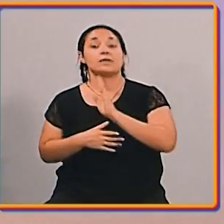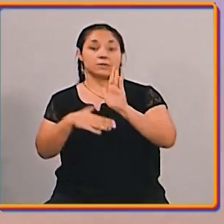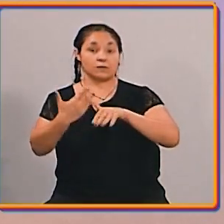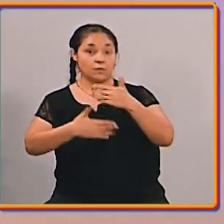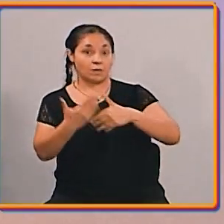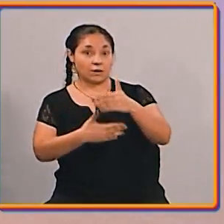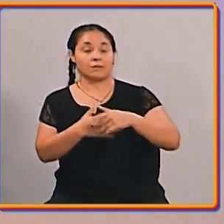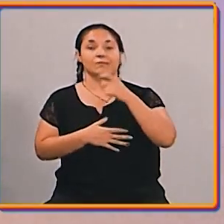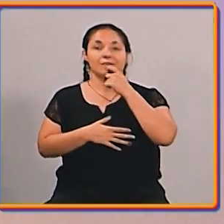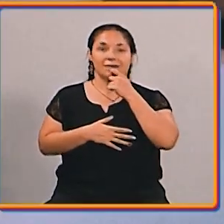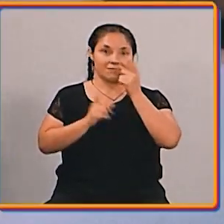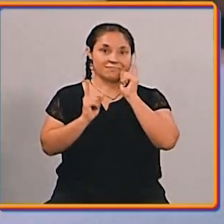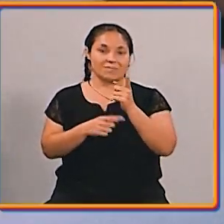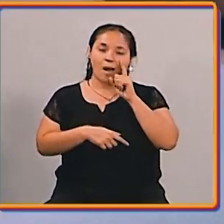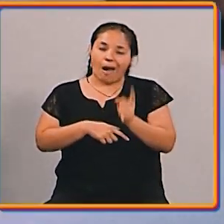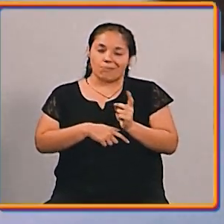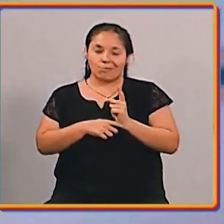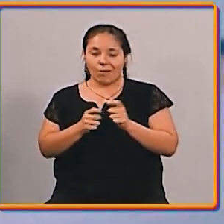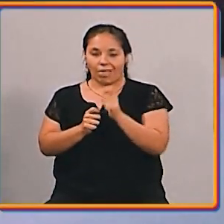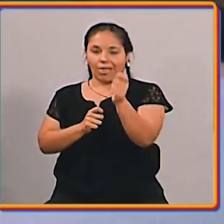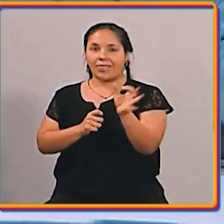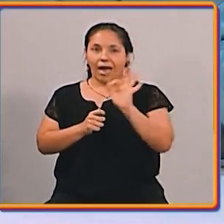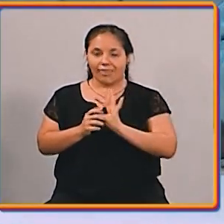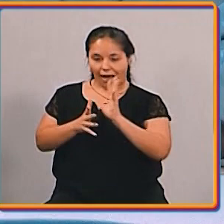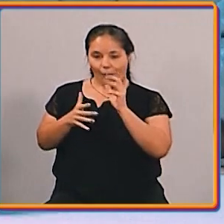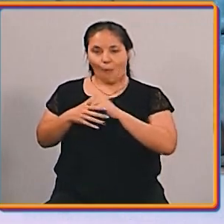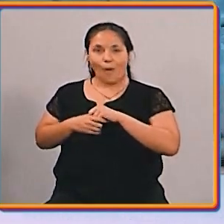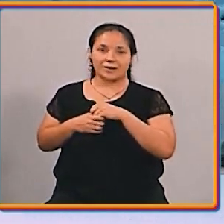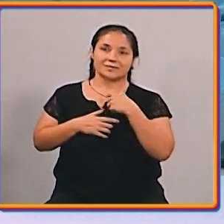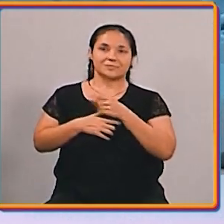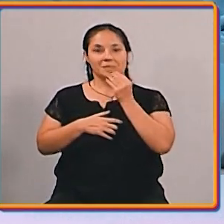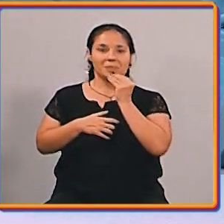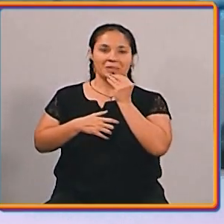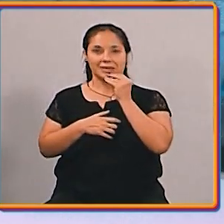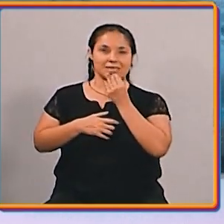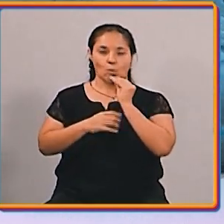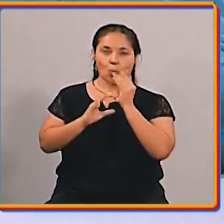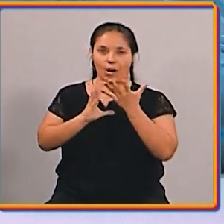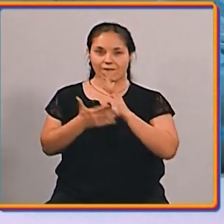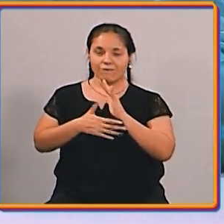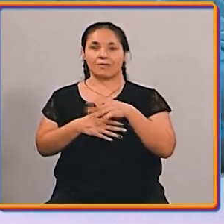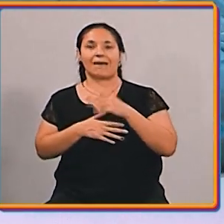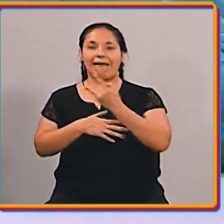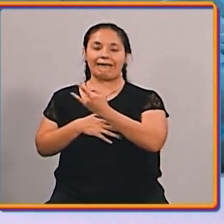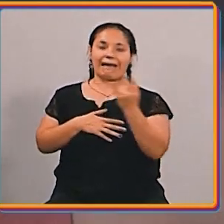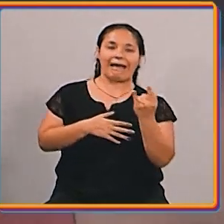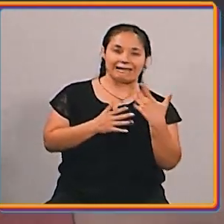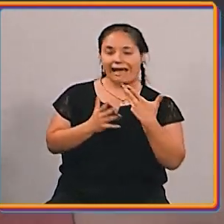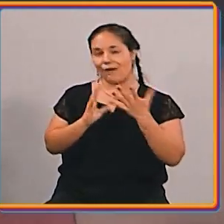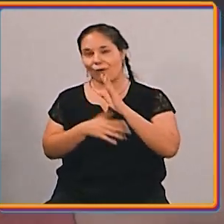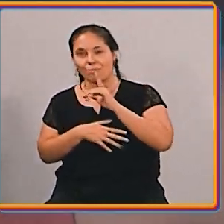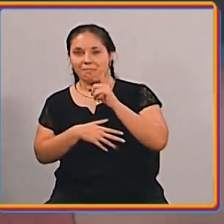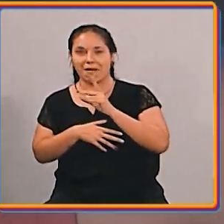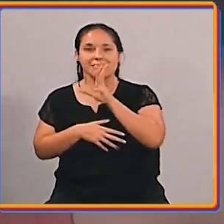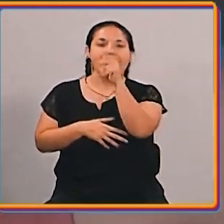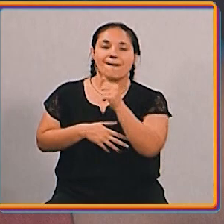En este juego, si nos toca ser quien sabotee la mina, deberemos esforzarnos por disimular nuestras verdaderas intenciones y